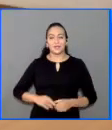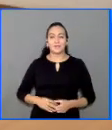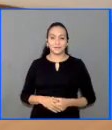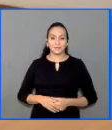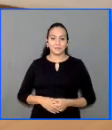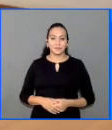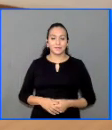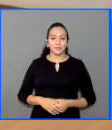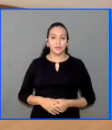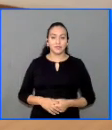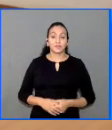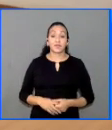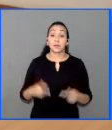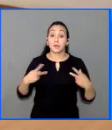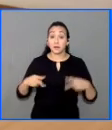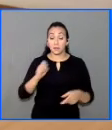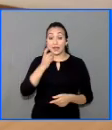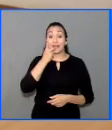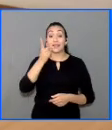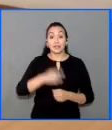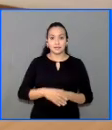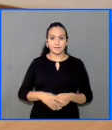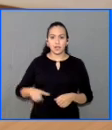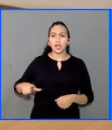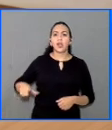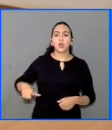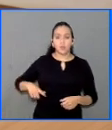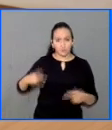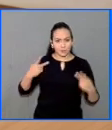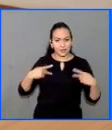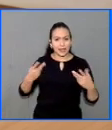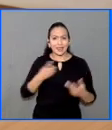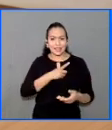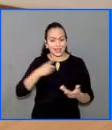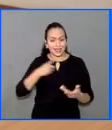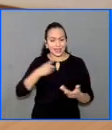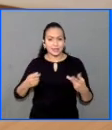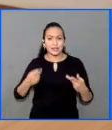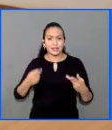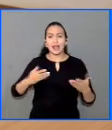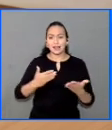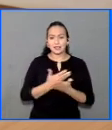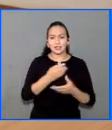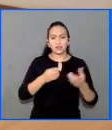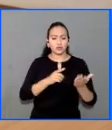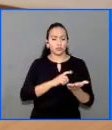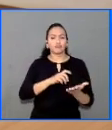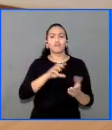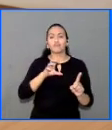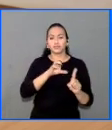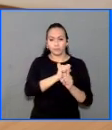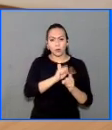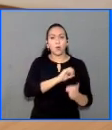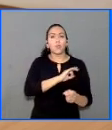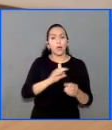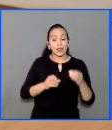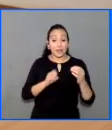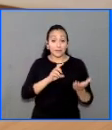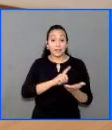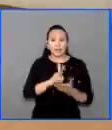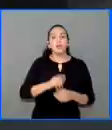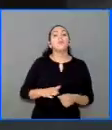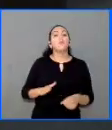Especialistas aseguraron que el Estado de Derecho debe prevalecer frente a los embates feroces del autoritarismo.